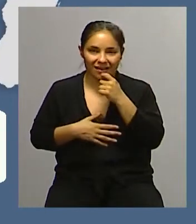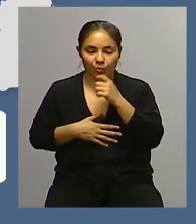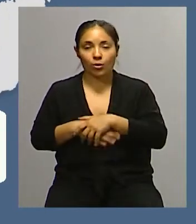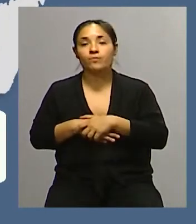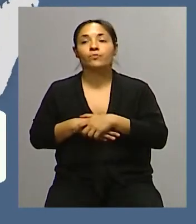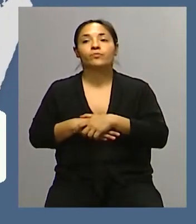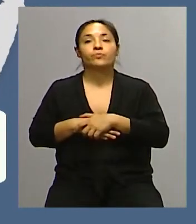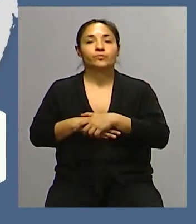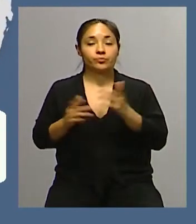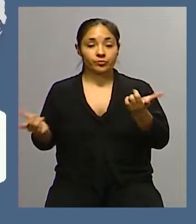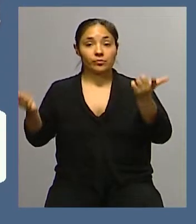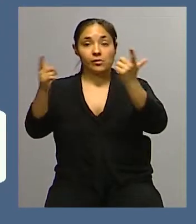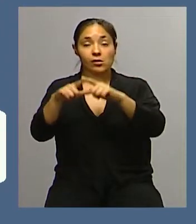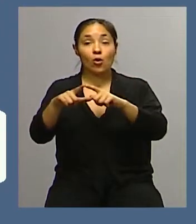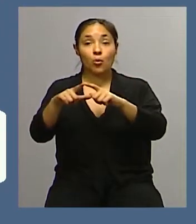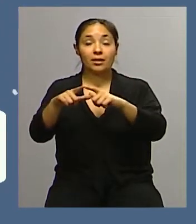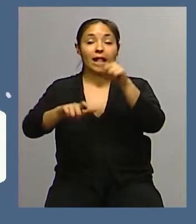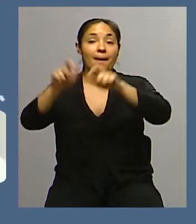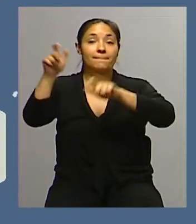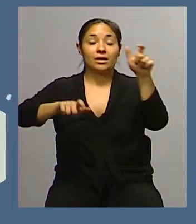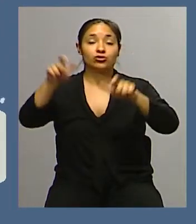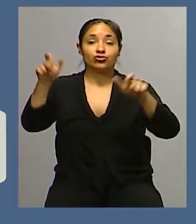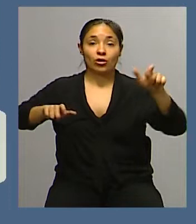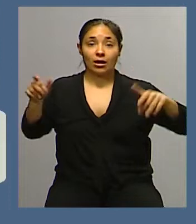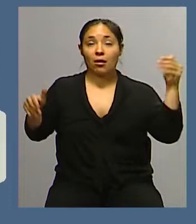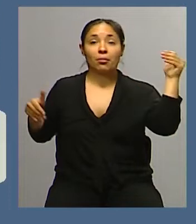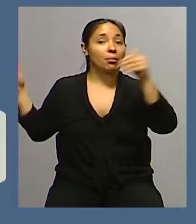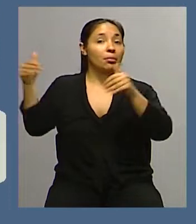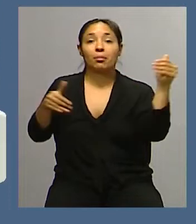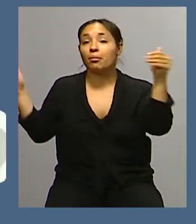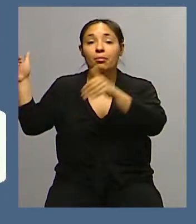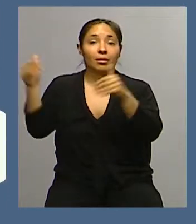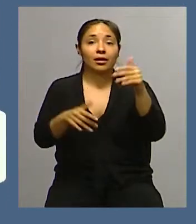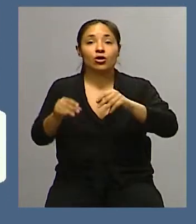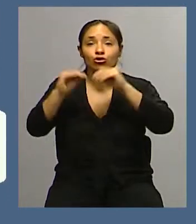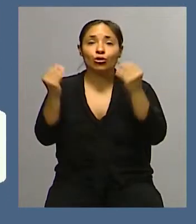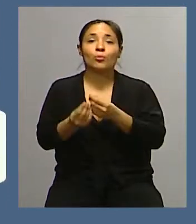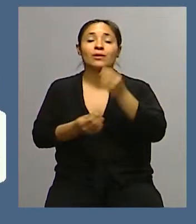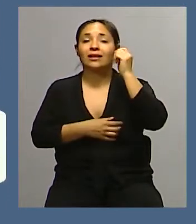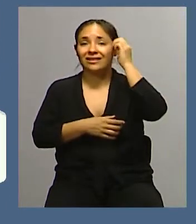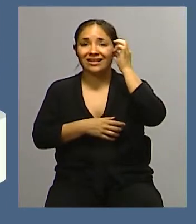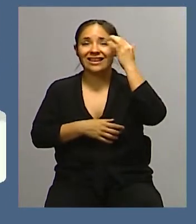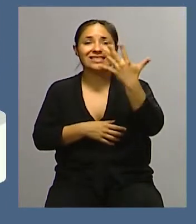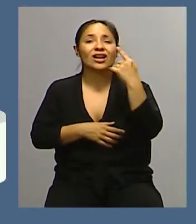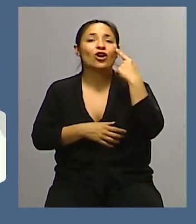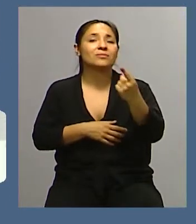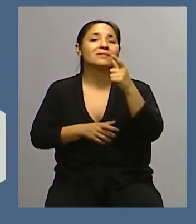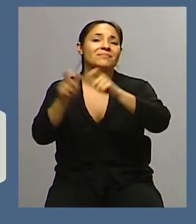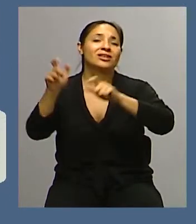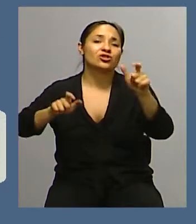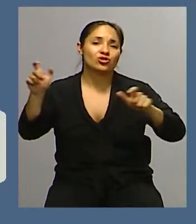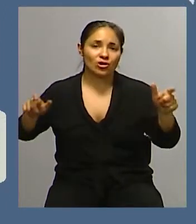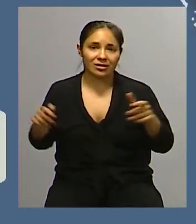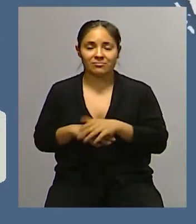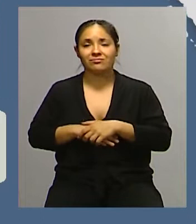cumbre las personas que van a asistir a esa cumbre entre idas y venidas y organizaciones son más de 35.000 personas. Entonces ella lo que